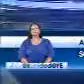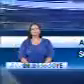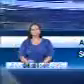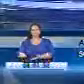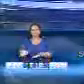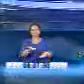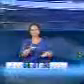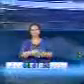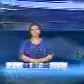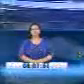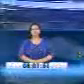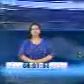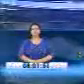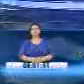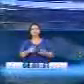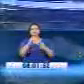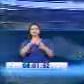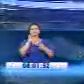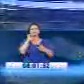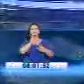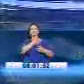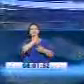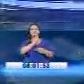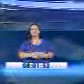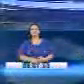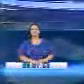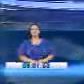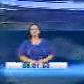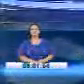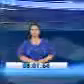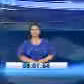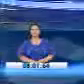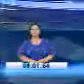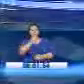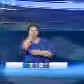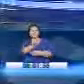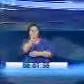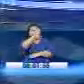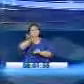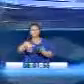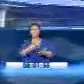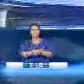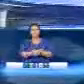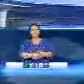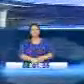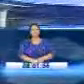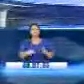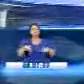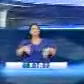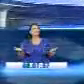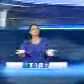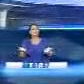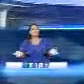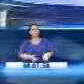ustedes Enrique contigo ahora qué tal Buenos días a todos fíjense que estoy junto a la terminal